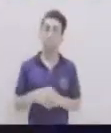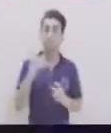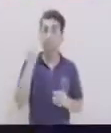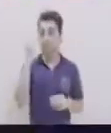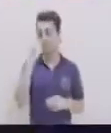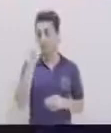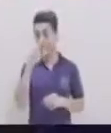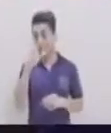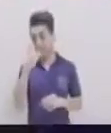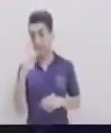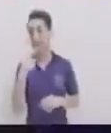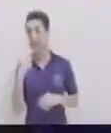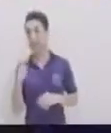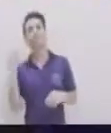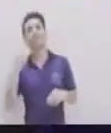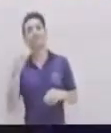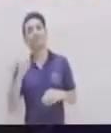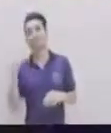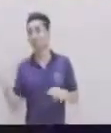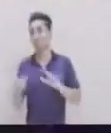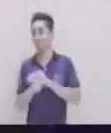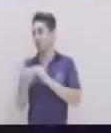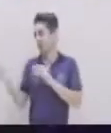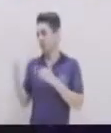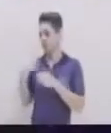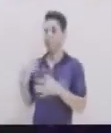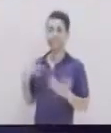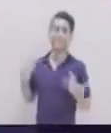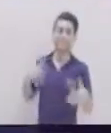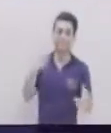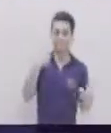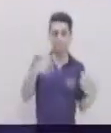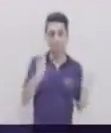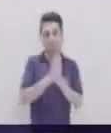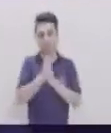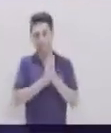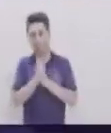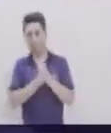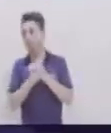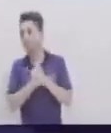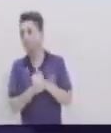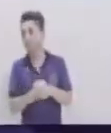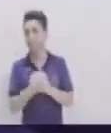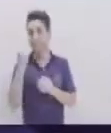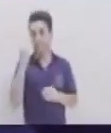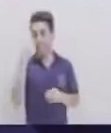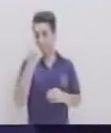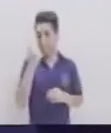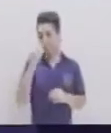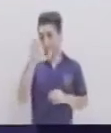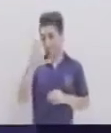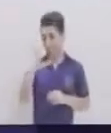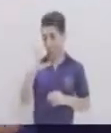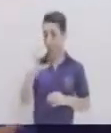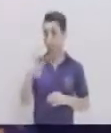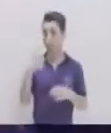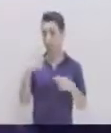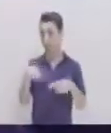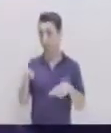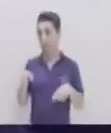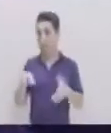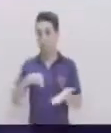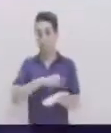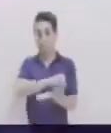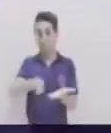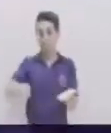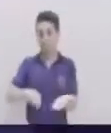Isabel hizo lo que la tortuga mayor le dijo. Isabel salió al patio a